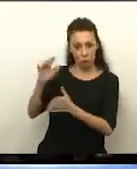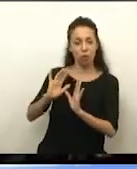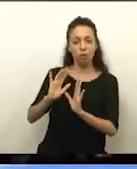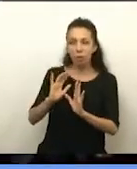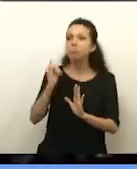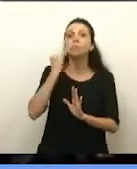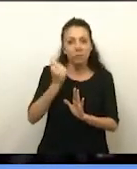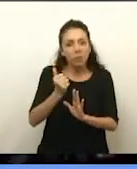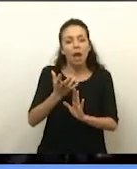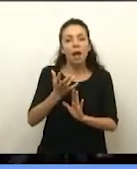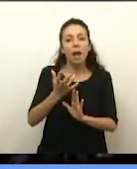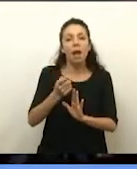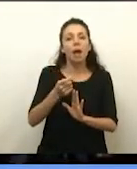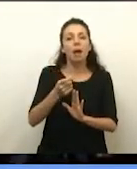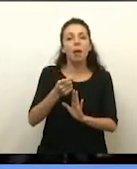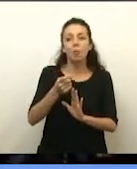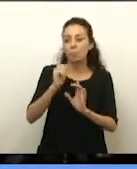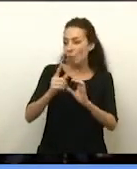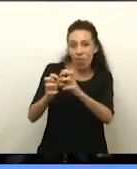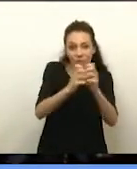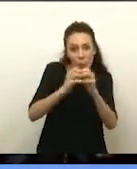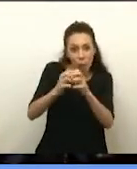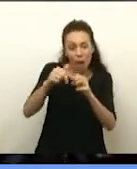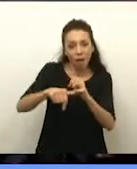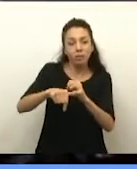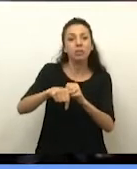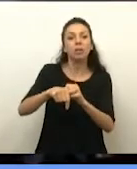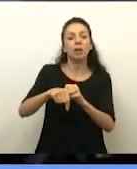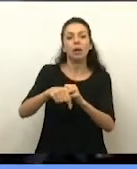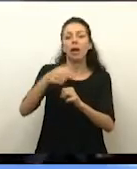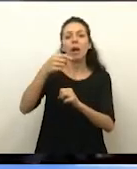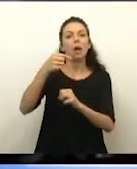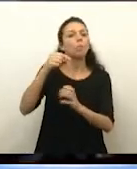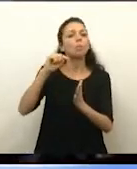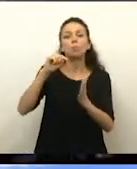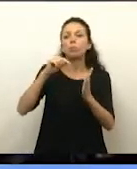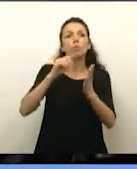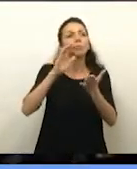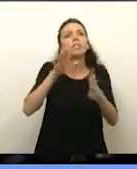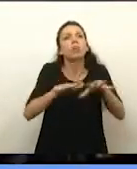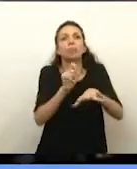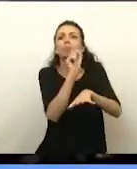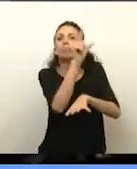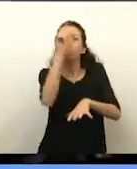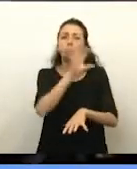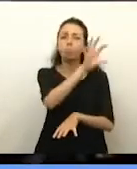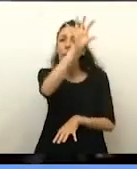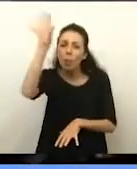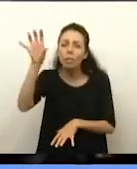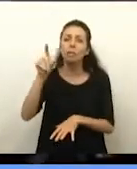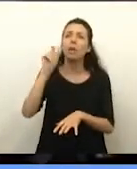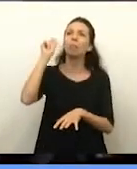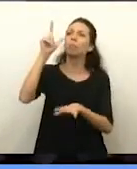debate parlamentario donde la situación puntual de distintas provincias y distintas producciones